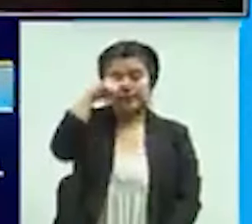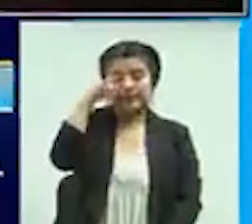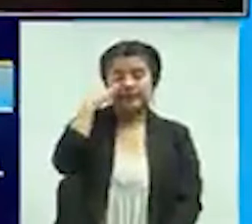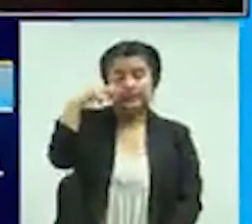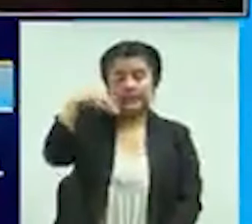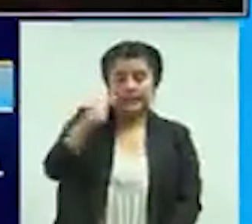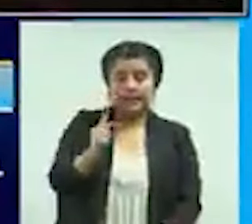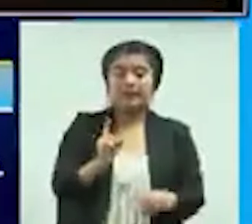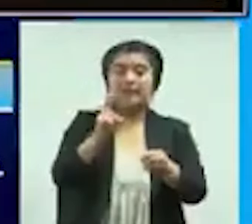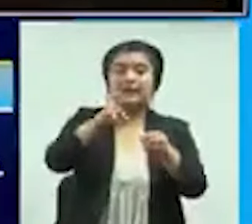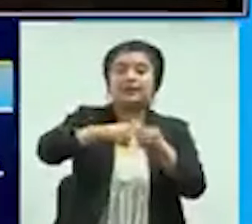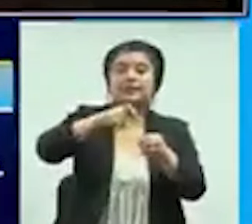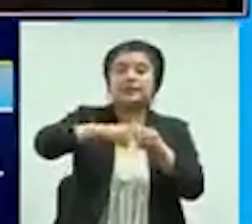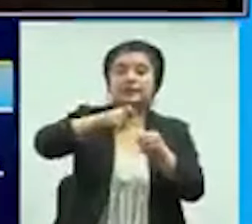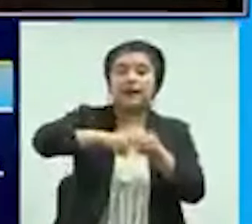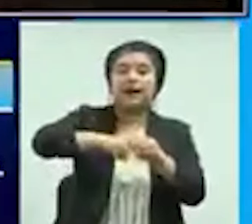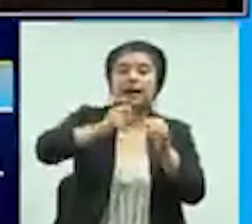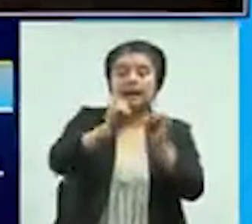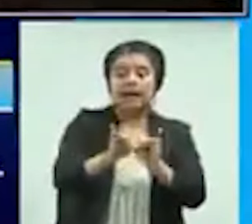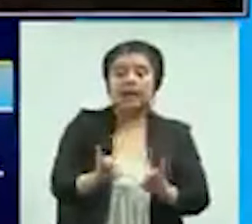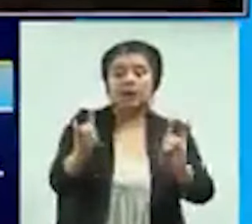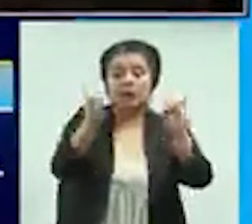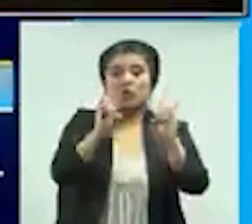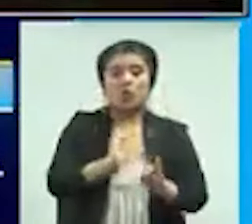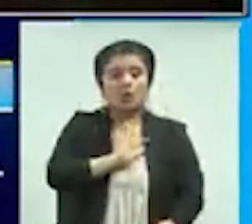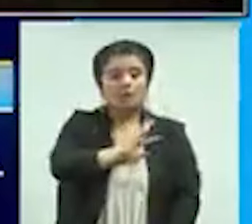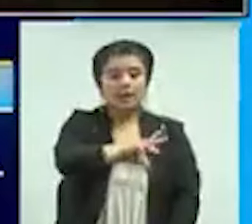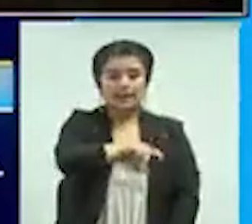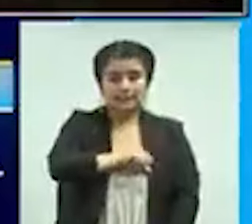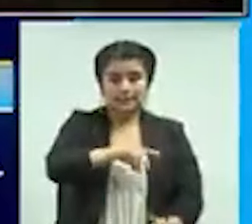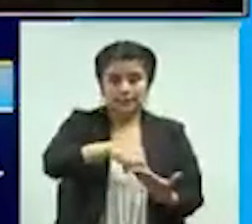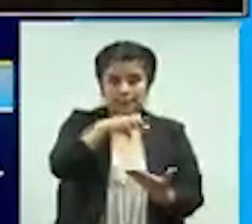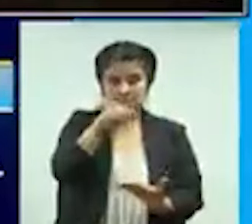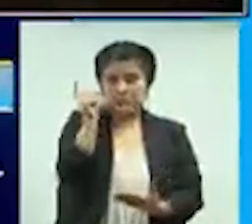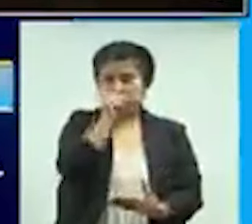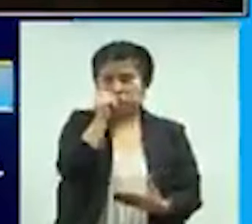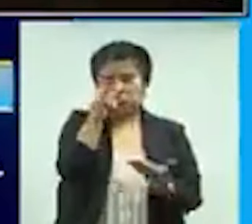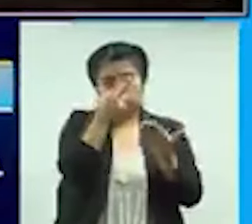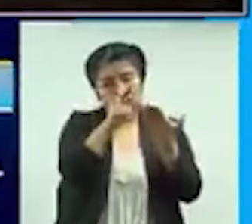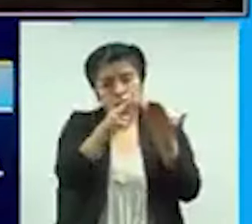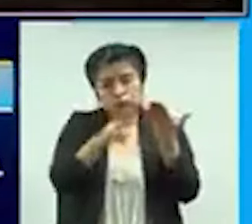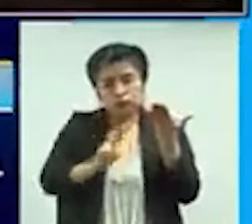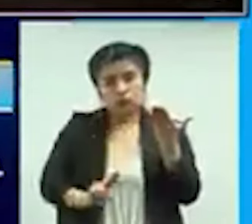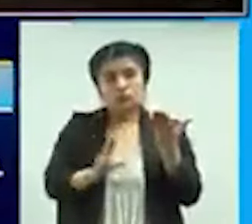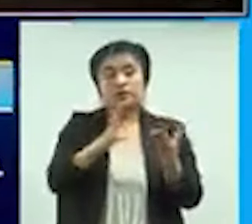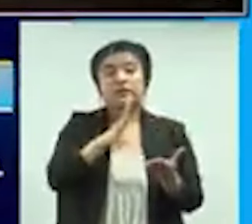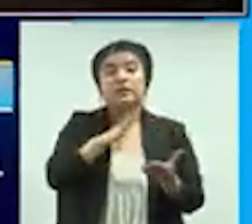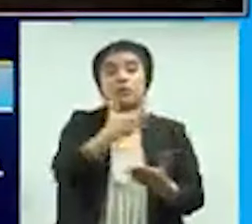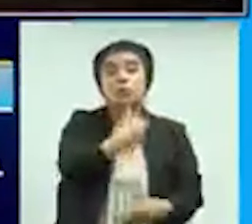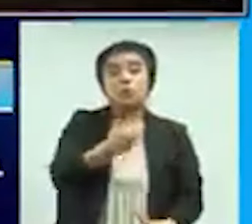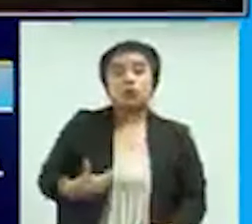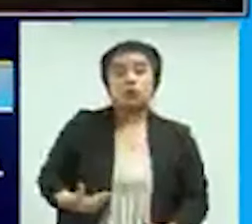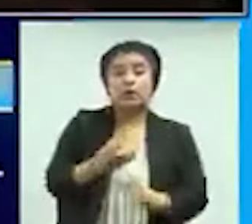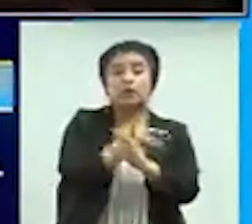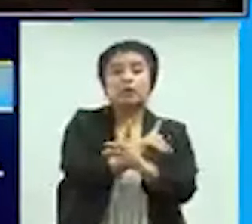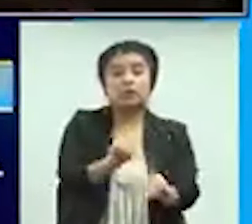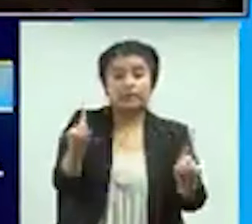ONU, cuando claramente Palestina no llena los requisitos para tener un gobierno